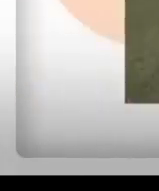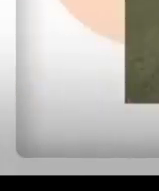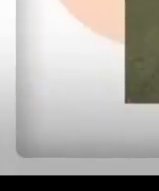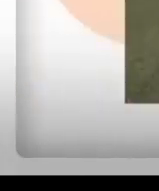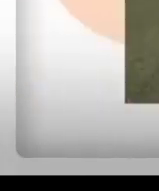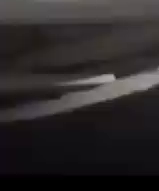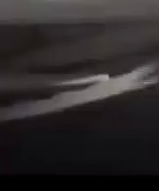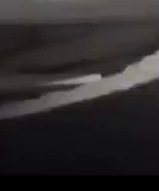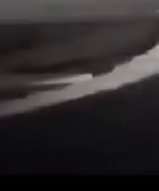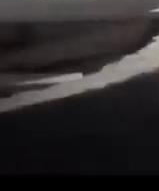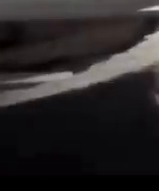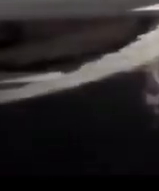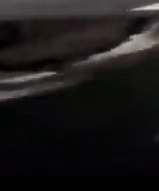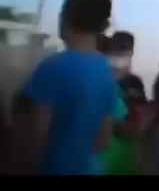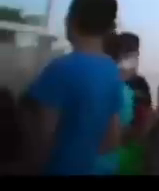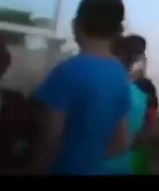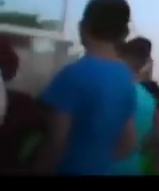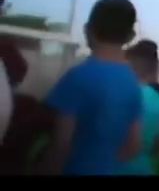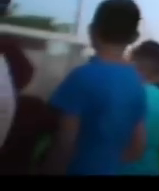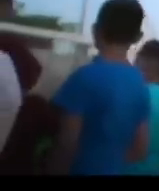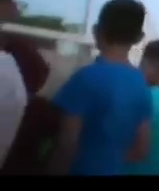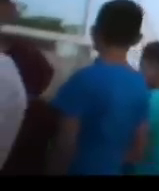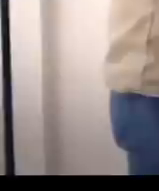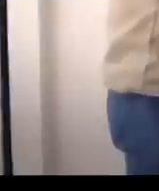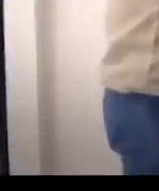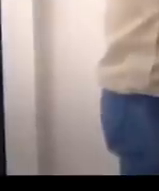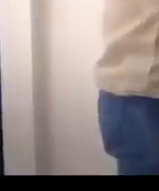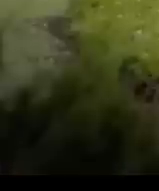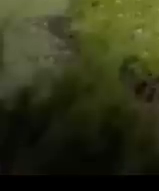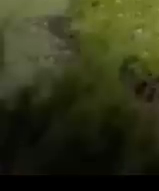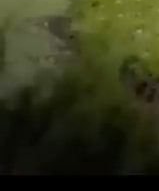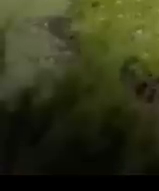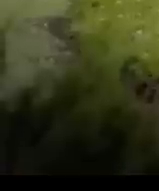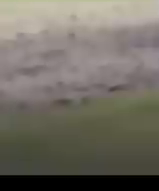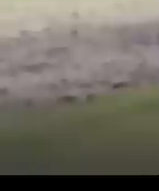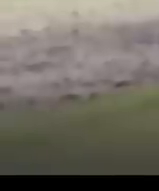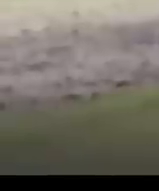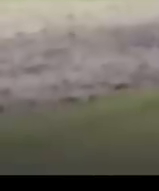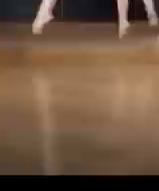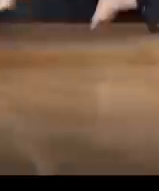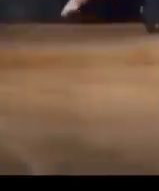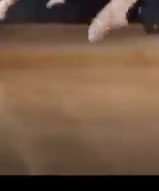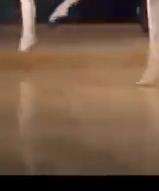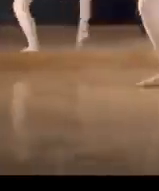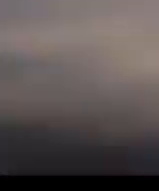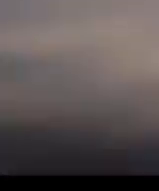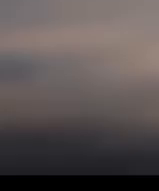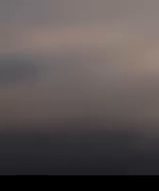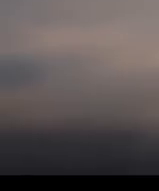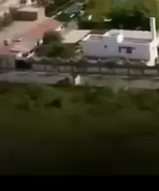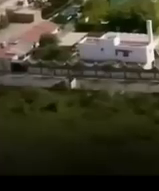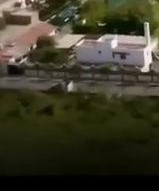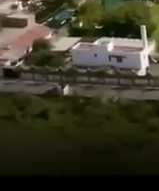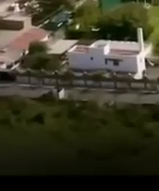eléctrico es el fruto del esfuerzo, la pasión y el compromiso de la gente. Un proyecto que le hace